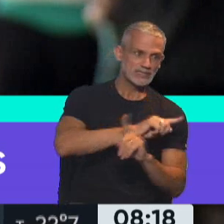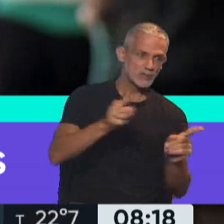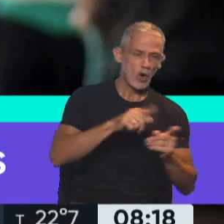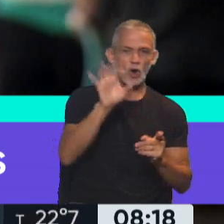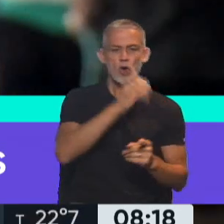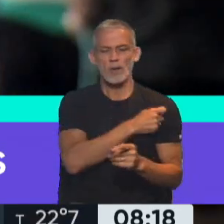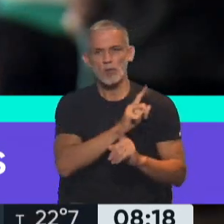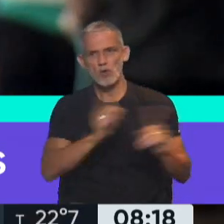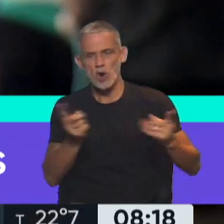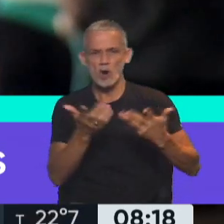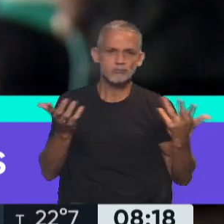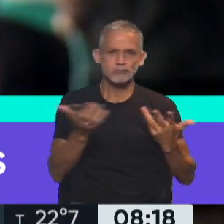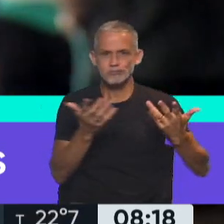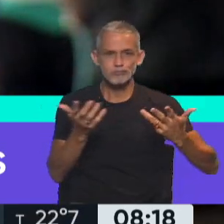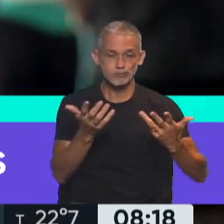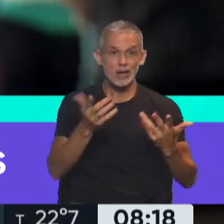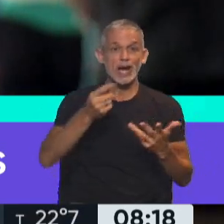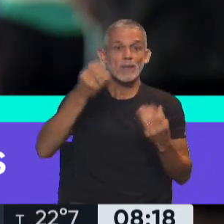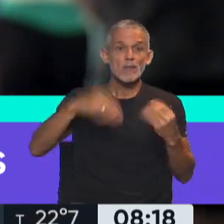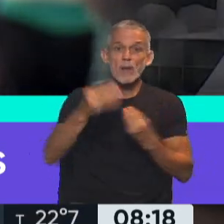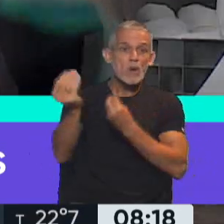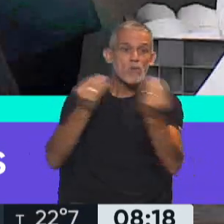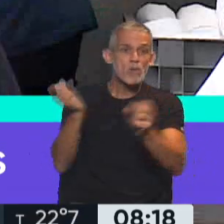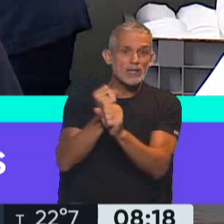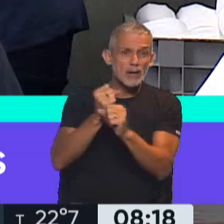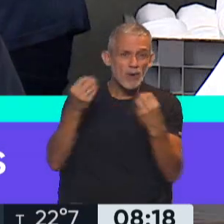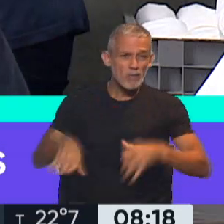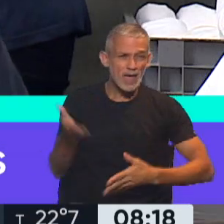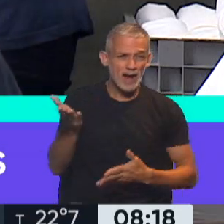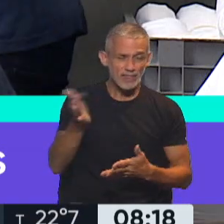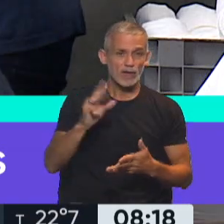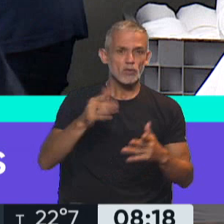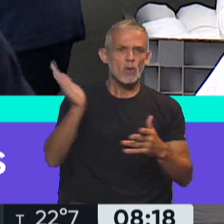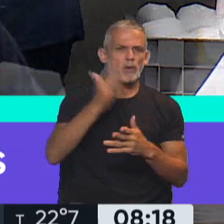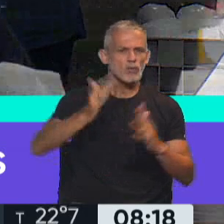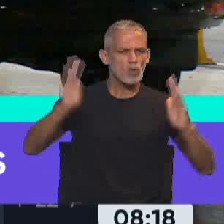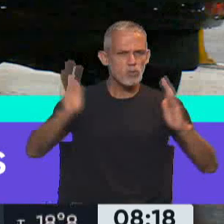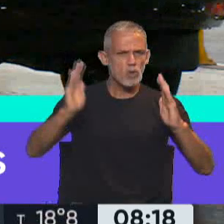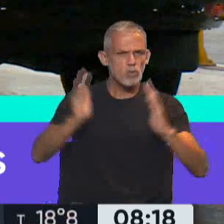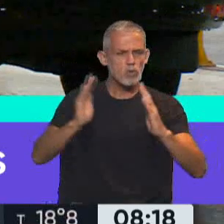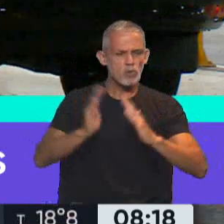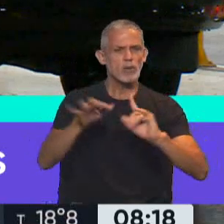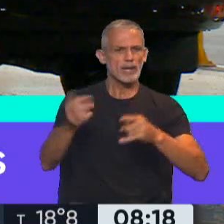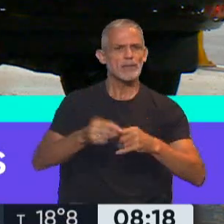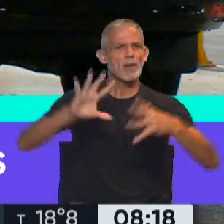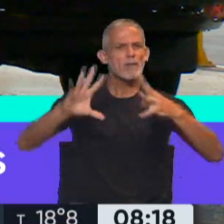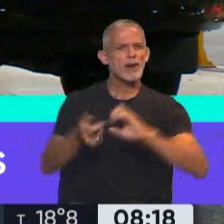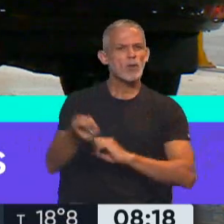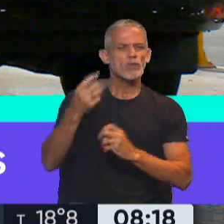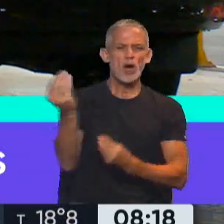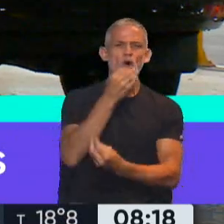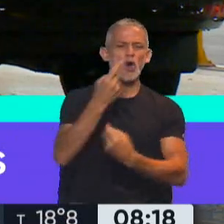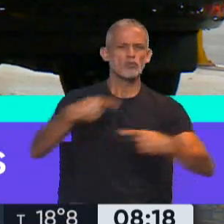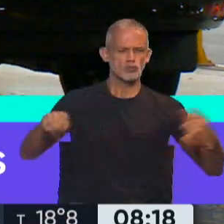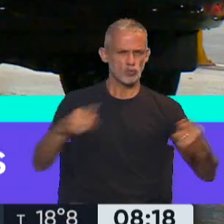o no vacunarse nos lleva a perder puestos de trabajo y a bajar la producción, ergo a perjudicar al consumo.